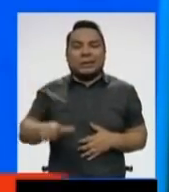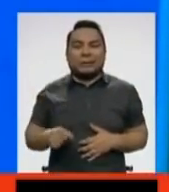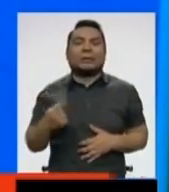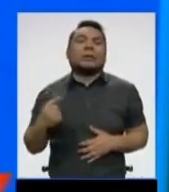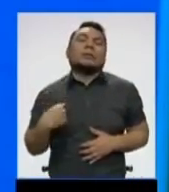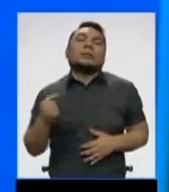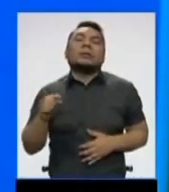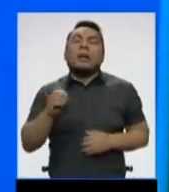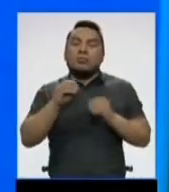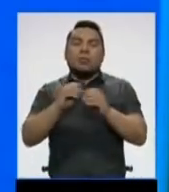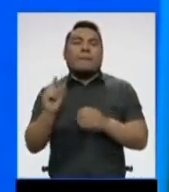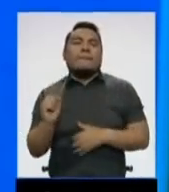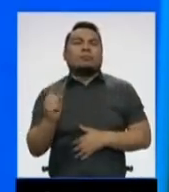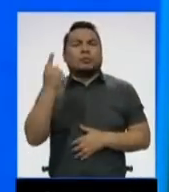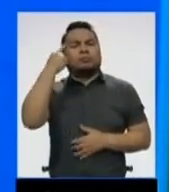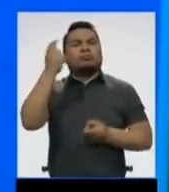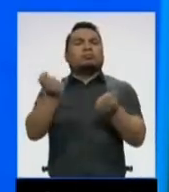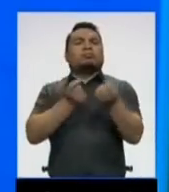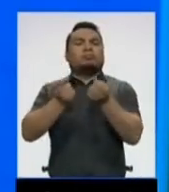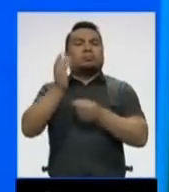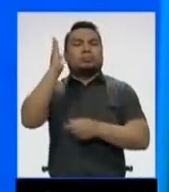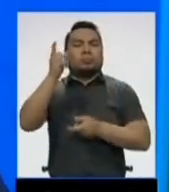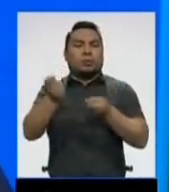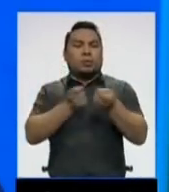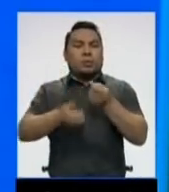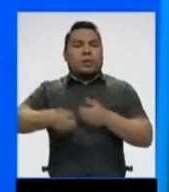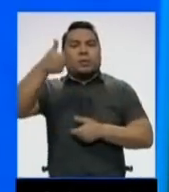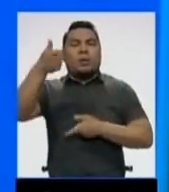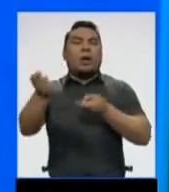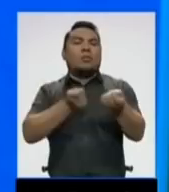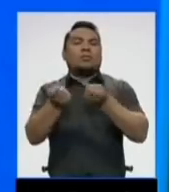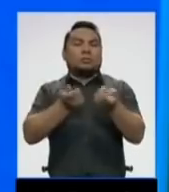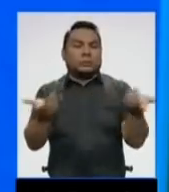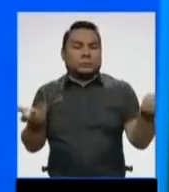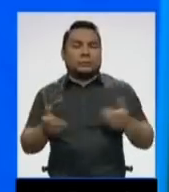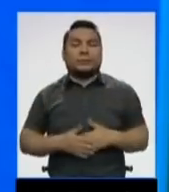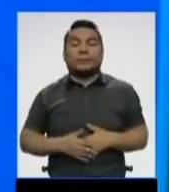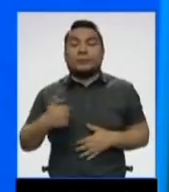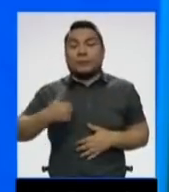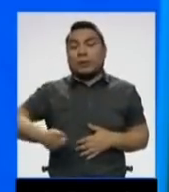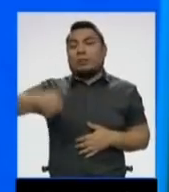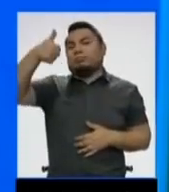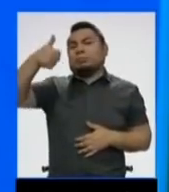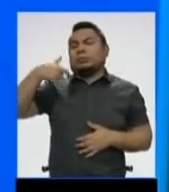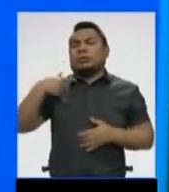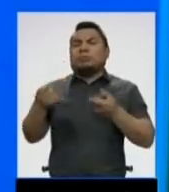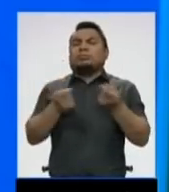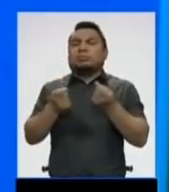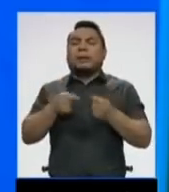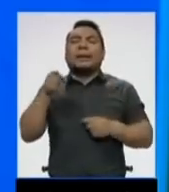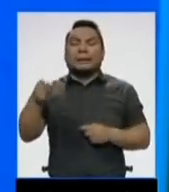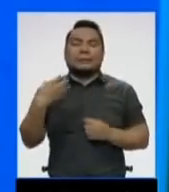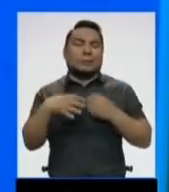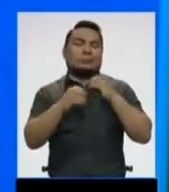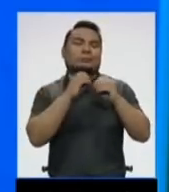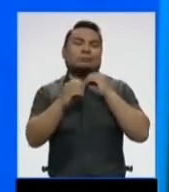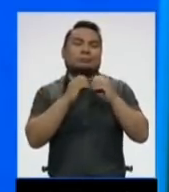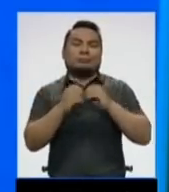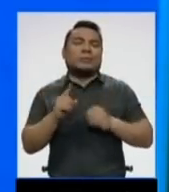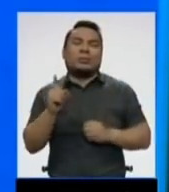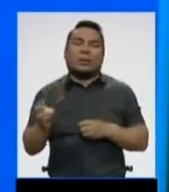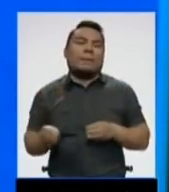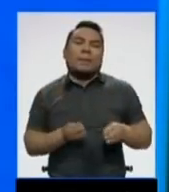principio de autoridad. Ese es lo más importante, el principio de autoridad. Teniendo el principio de autoridad, eso se va a solucionar de una